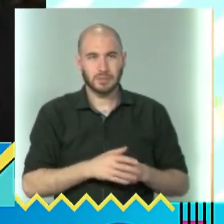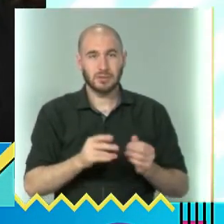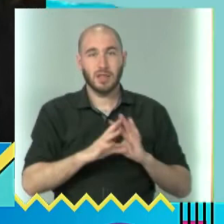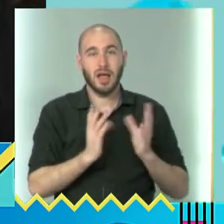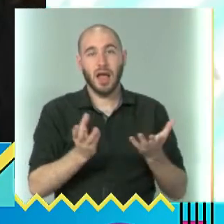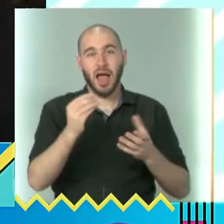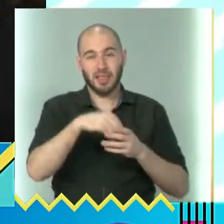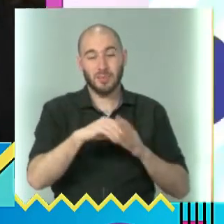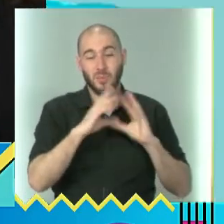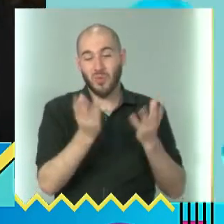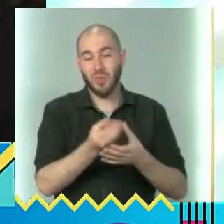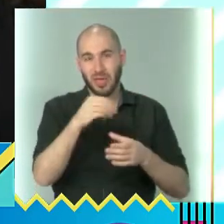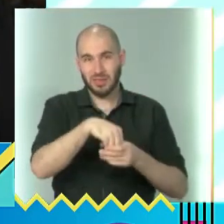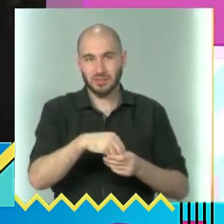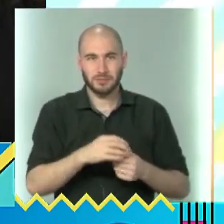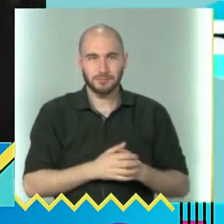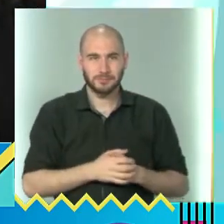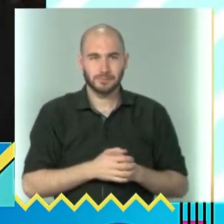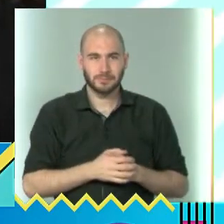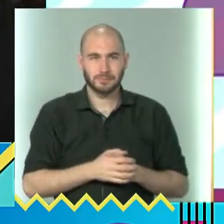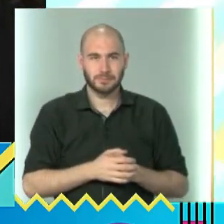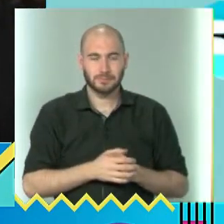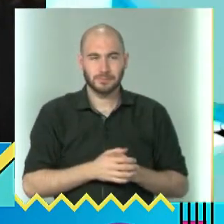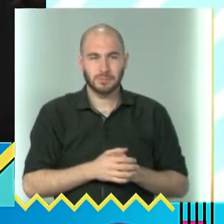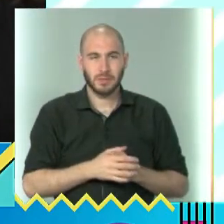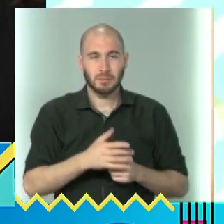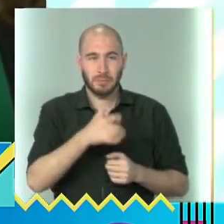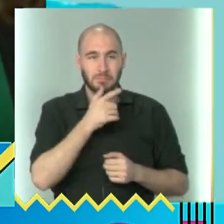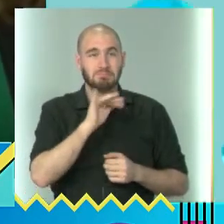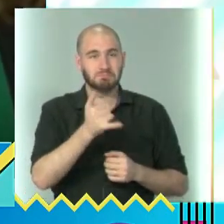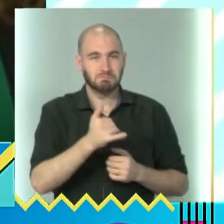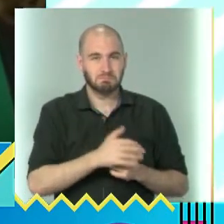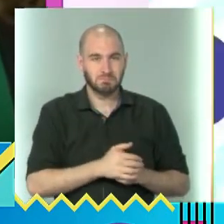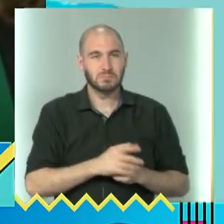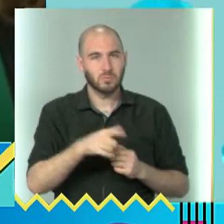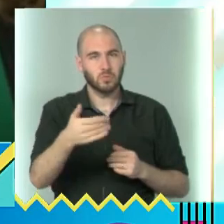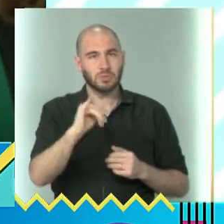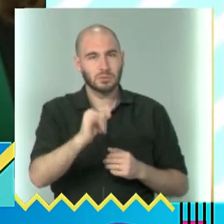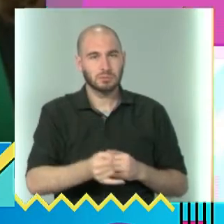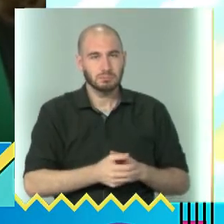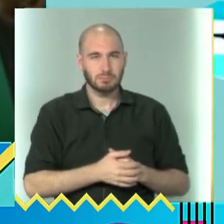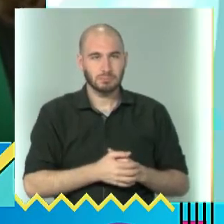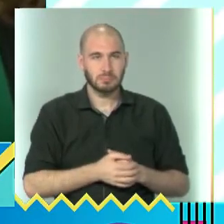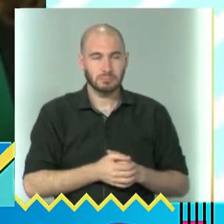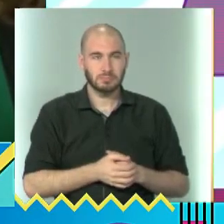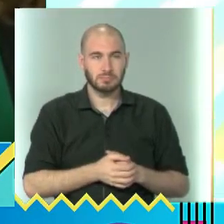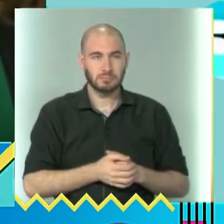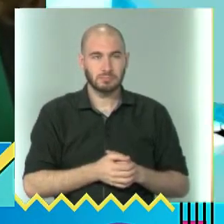burbuja planetaria, o sea que yo supongo que sí va a pasar.